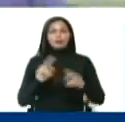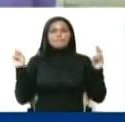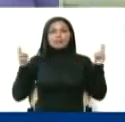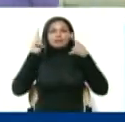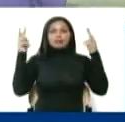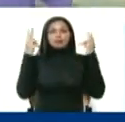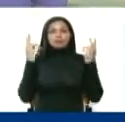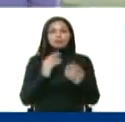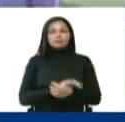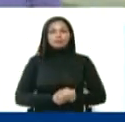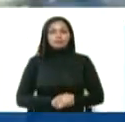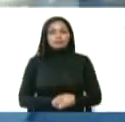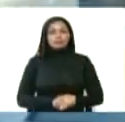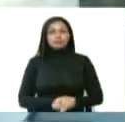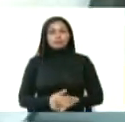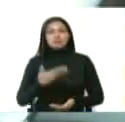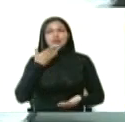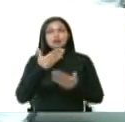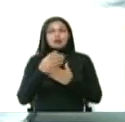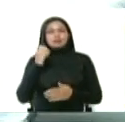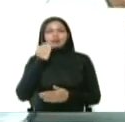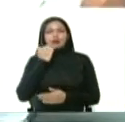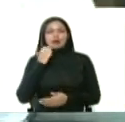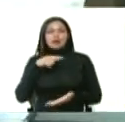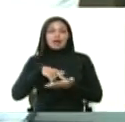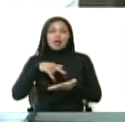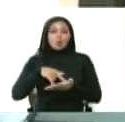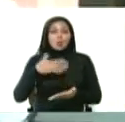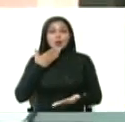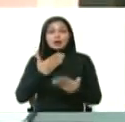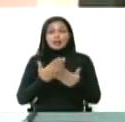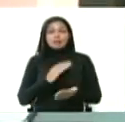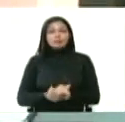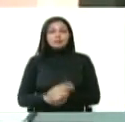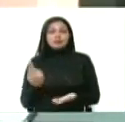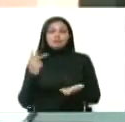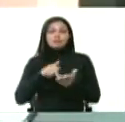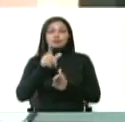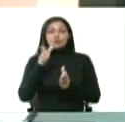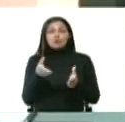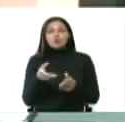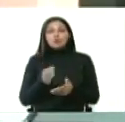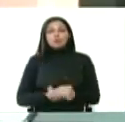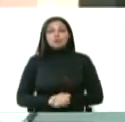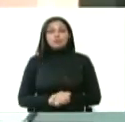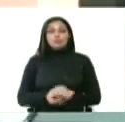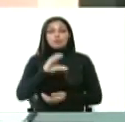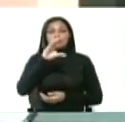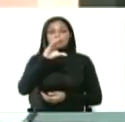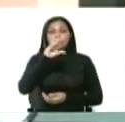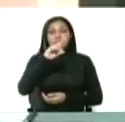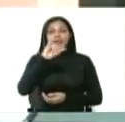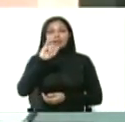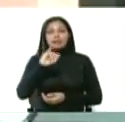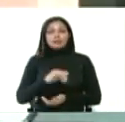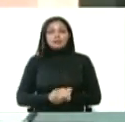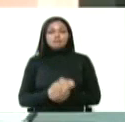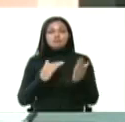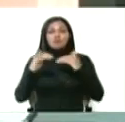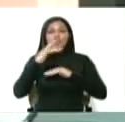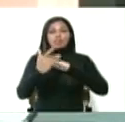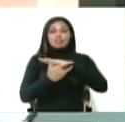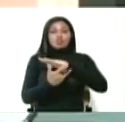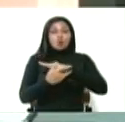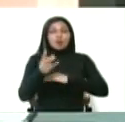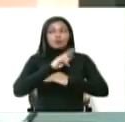¡Venceremos! Bueno, gracias, Carabobo. Un aplauso a Carabobo. Ahí está un centro de alta